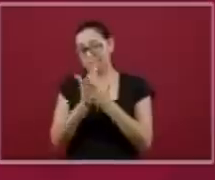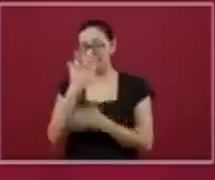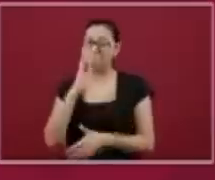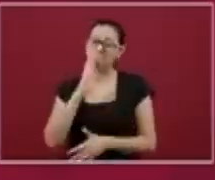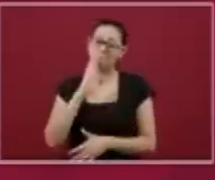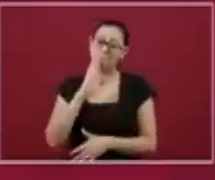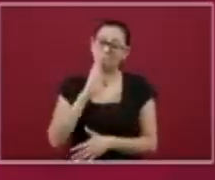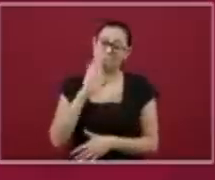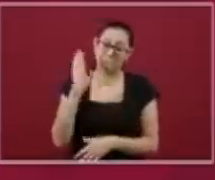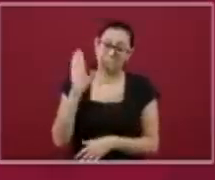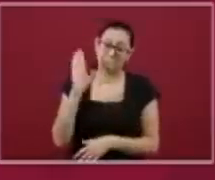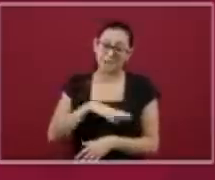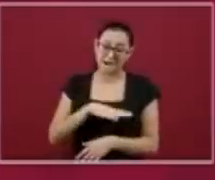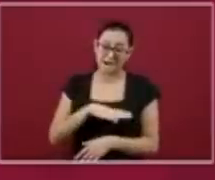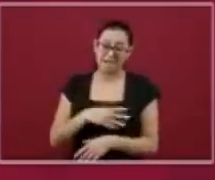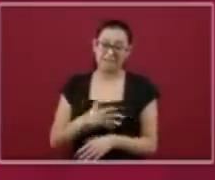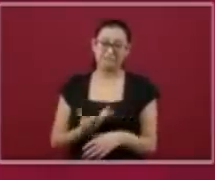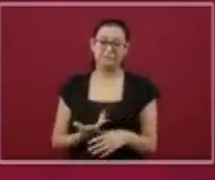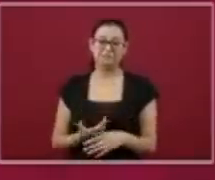hasta